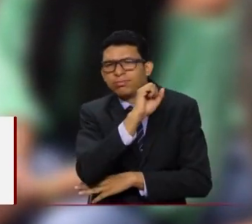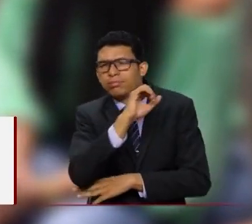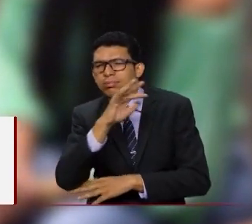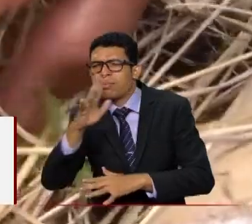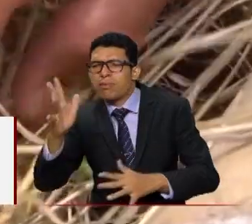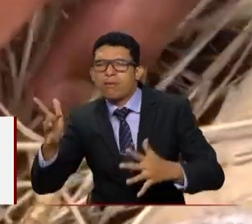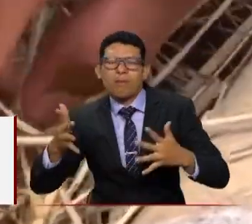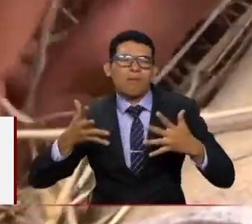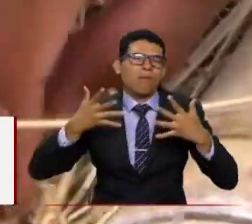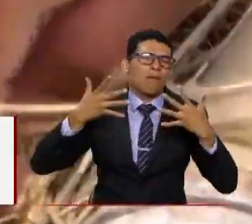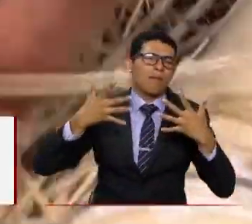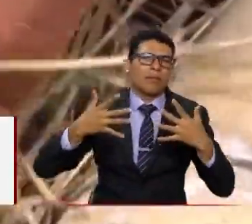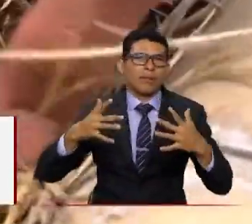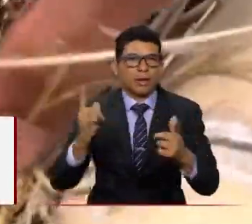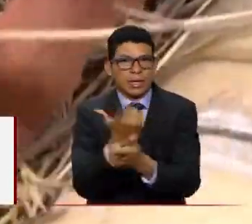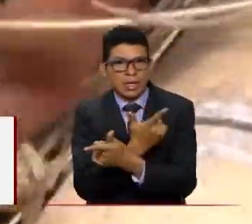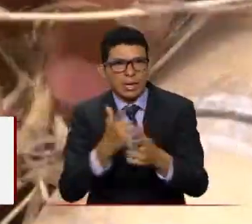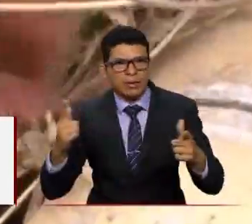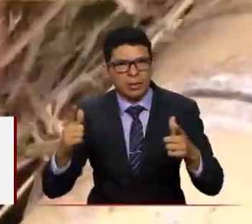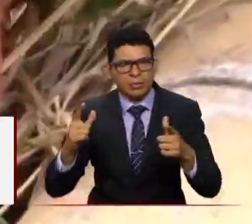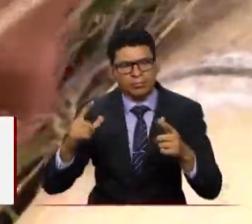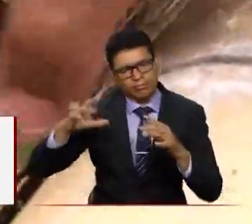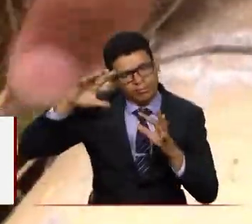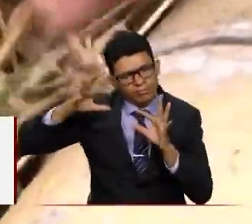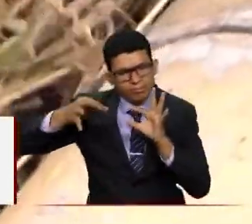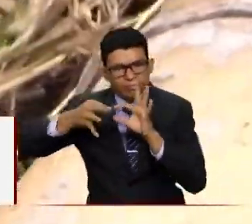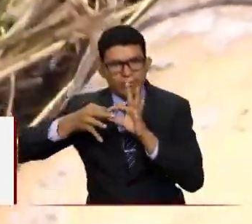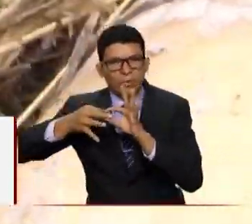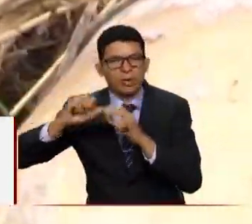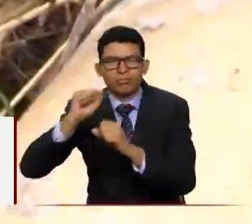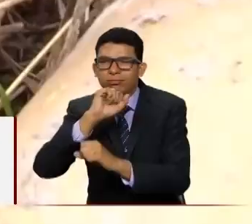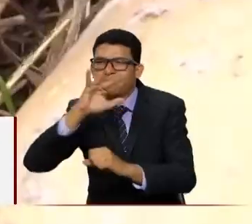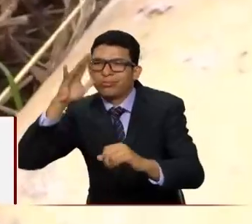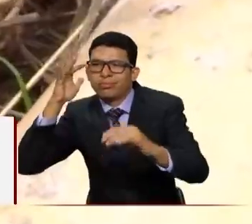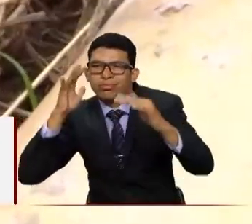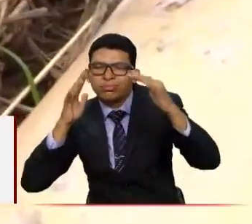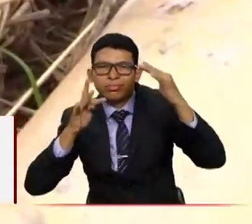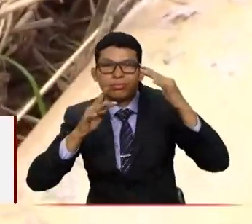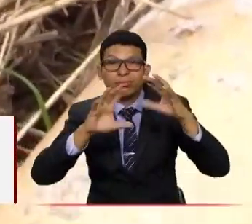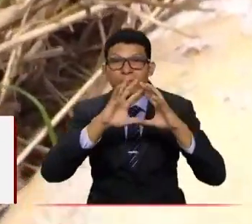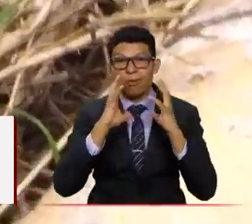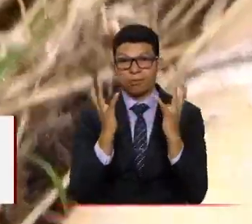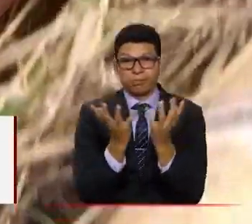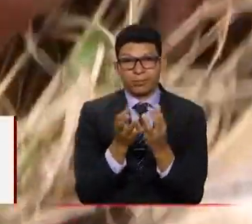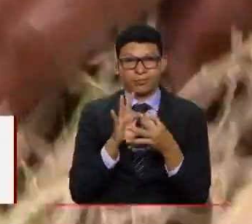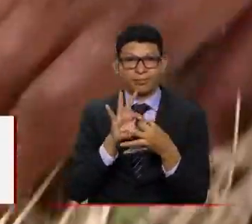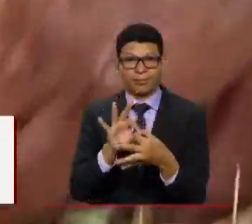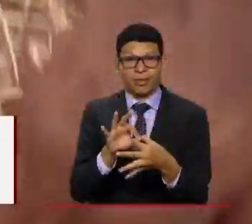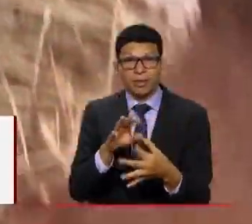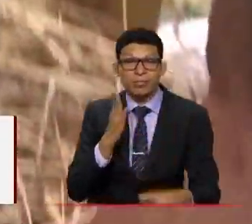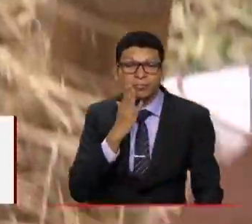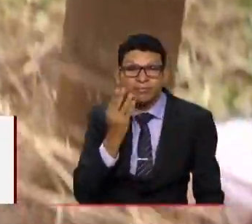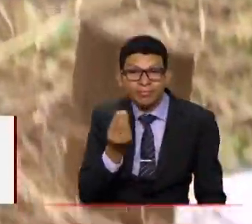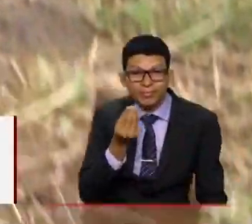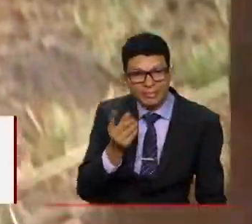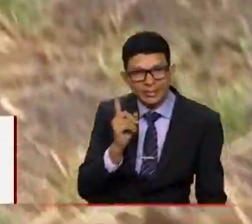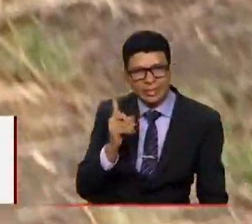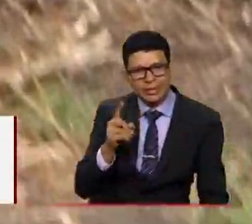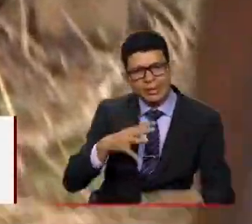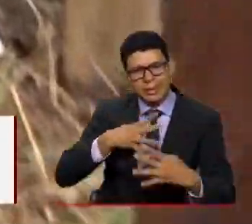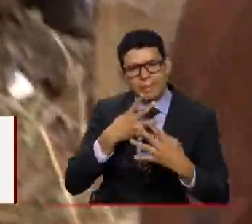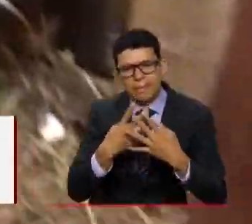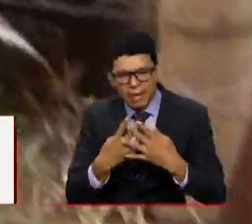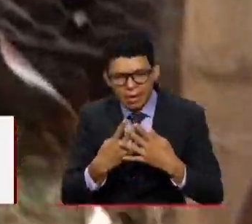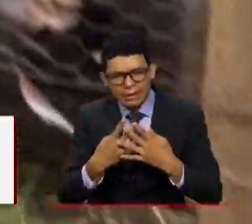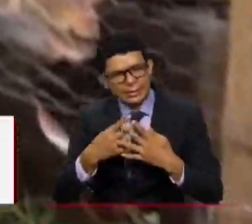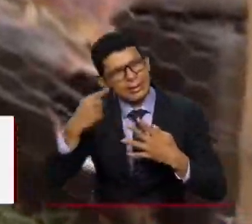busca la reconciliación con la naturaleza y el planeta y que los adolescentes privados de la libertad encuentren una ilusión a